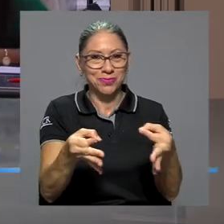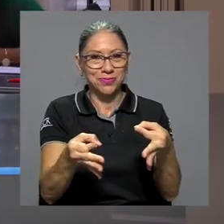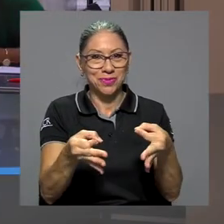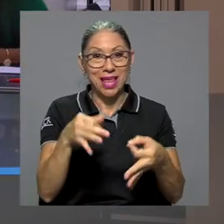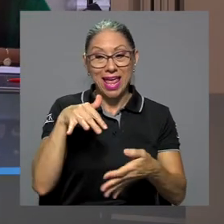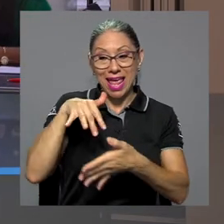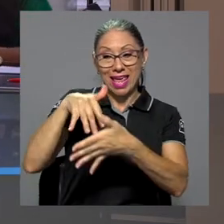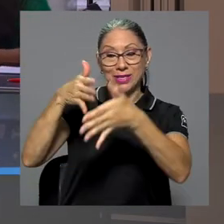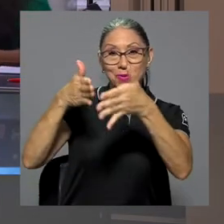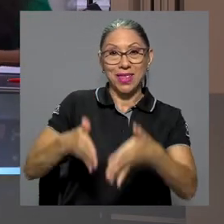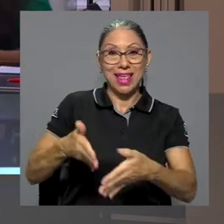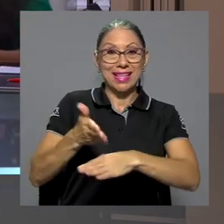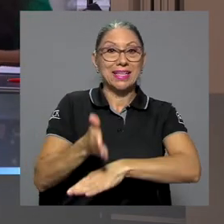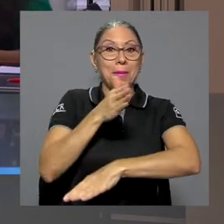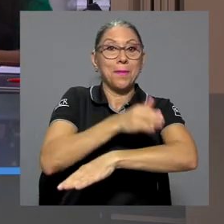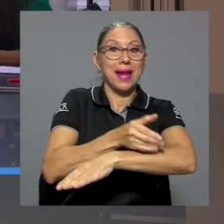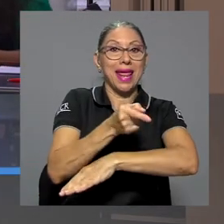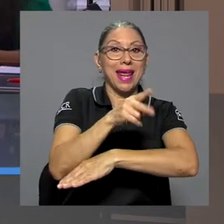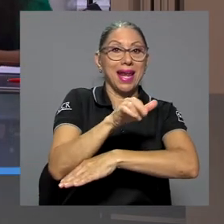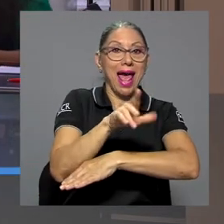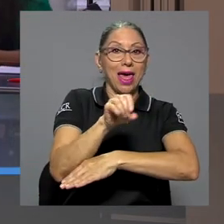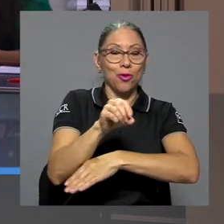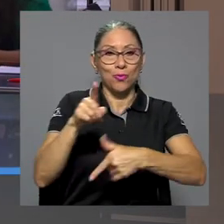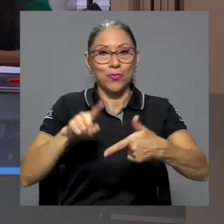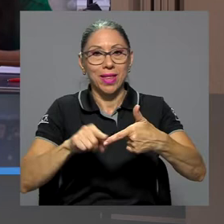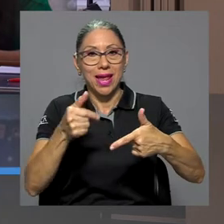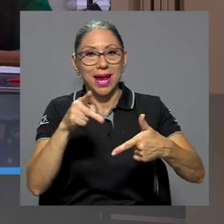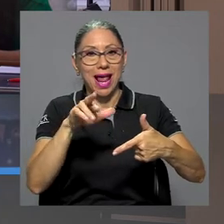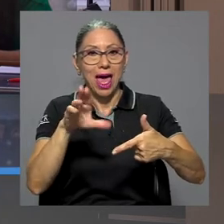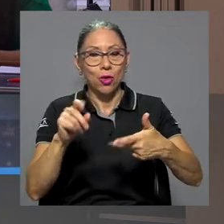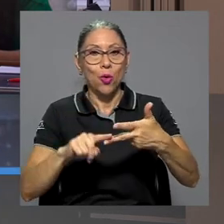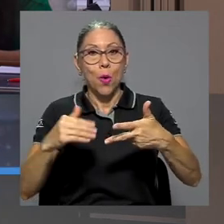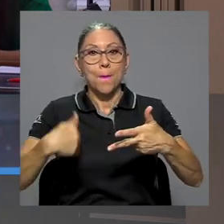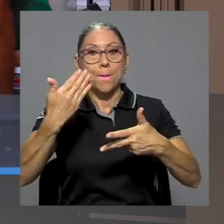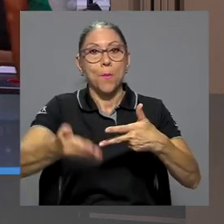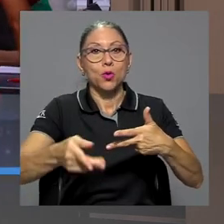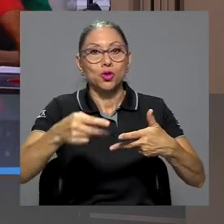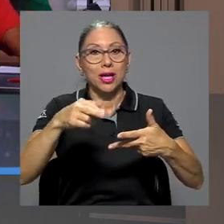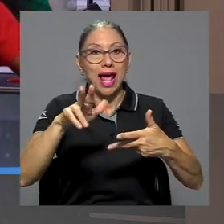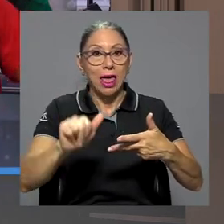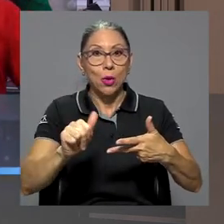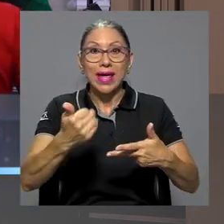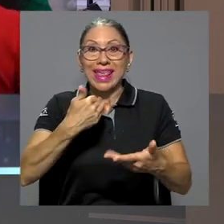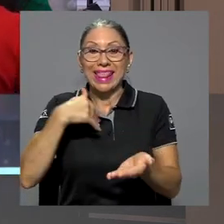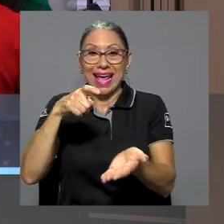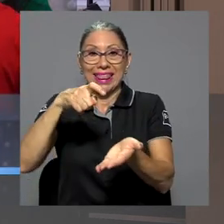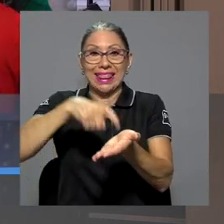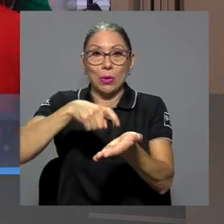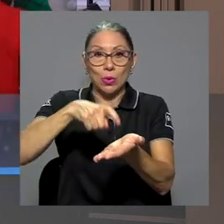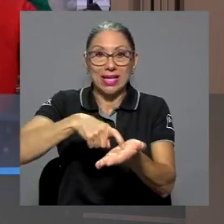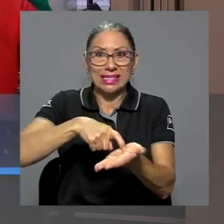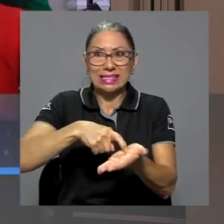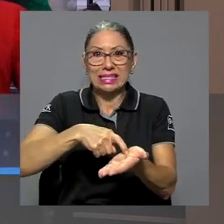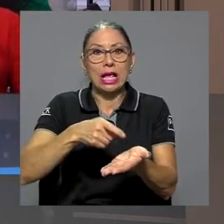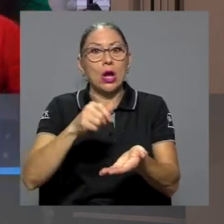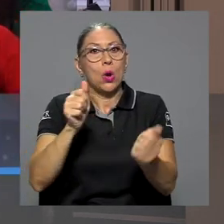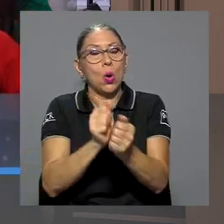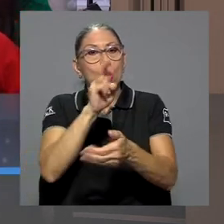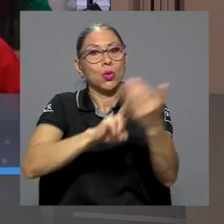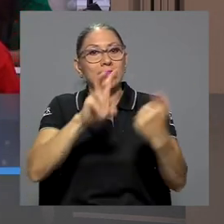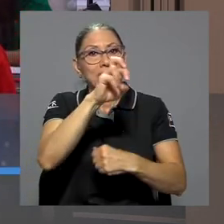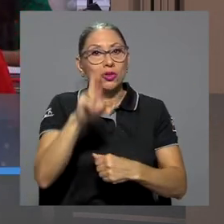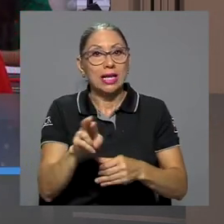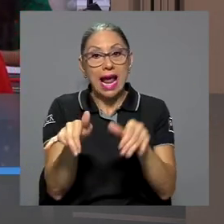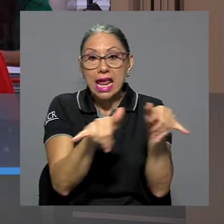Los y las estudiantes de pregrado, grado y posgrado que presenten deudas con la Universidad de Costa Rica iguales